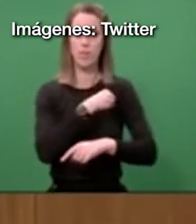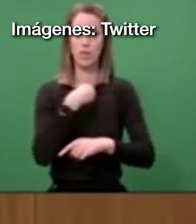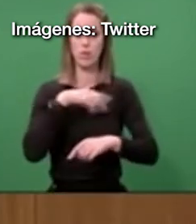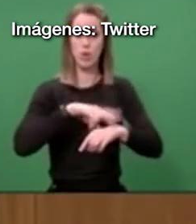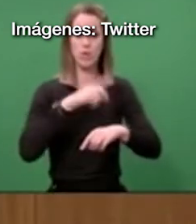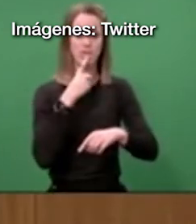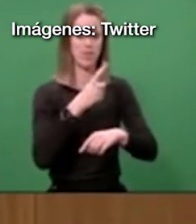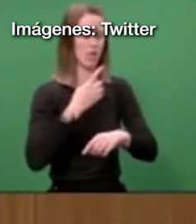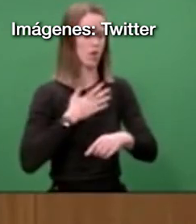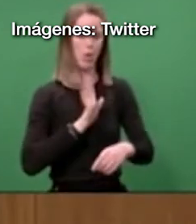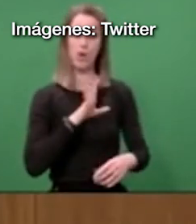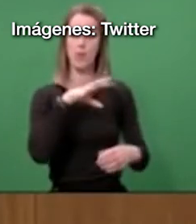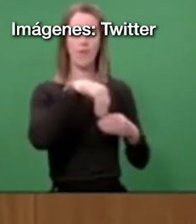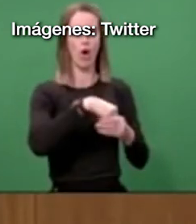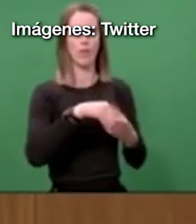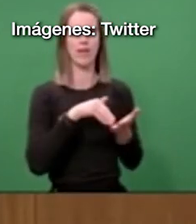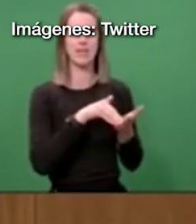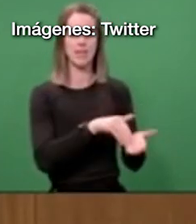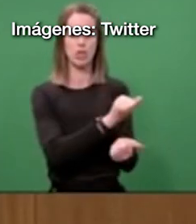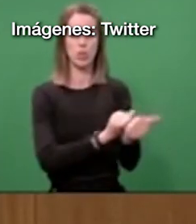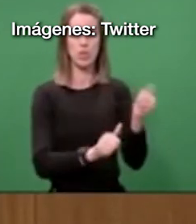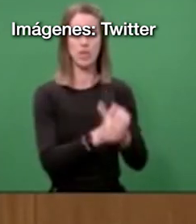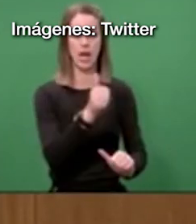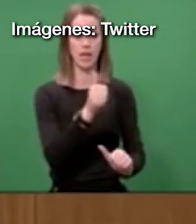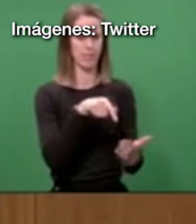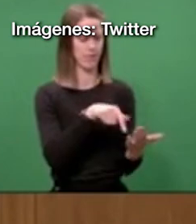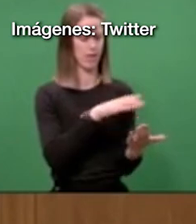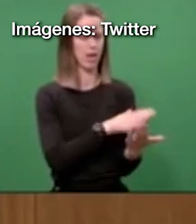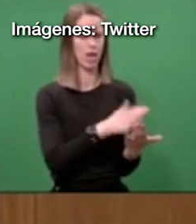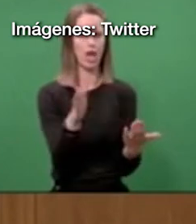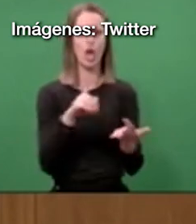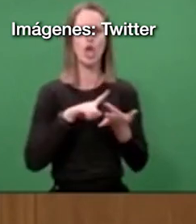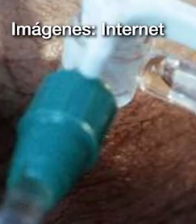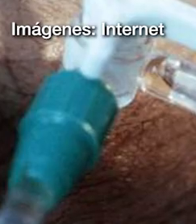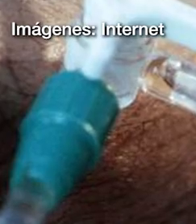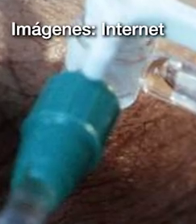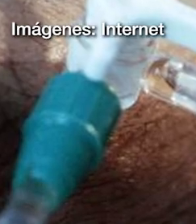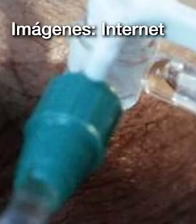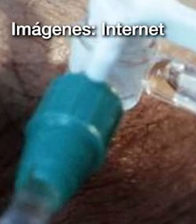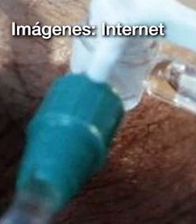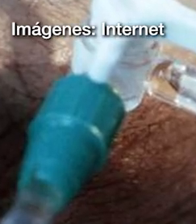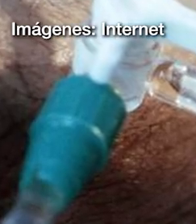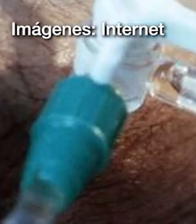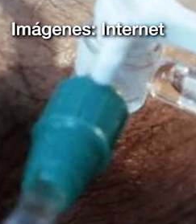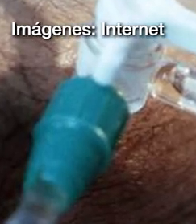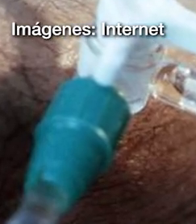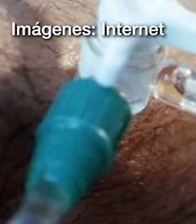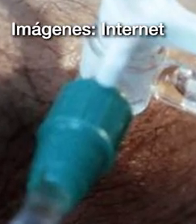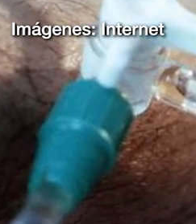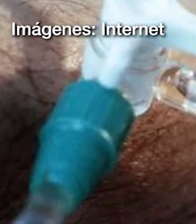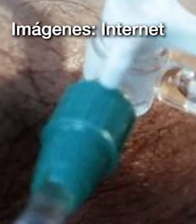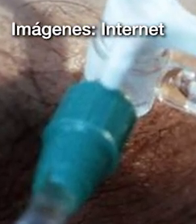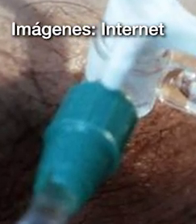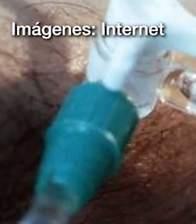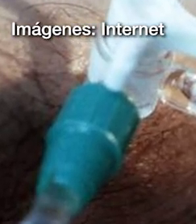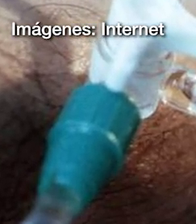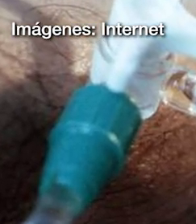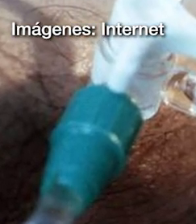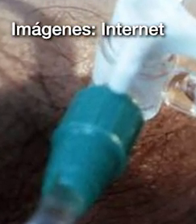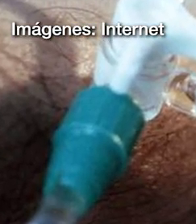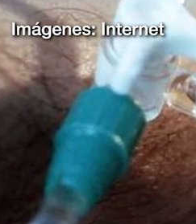vidas dentro de los criterios figuran un estado avanzado de disminución irreversible de capacidad física